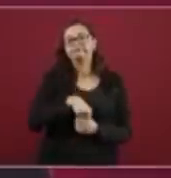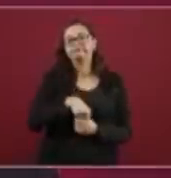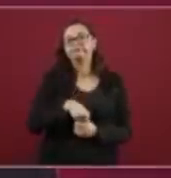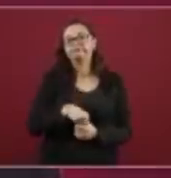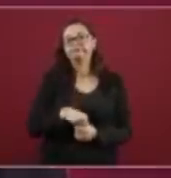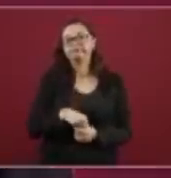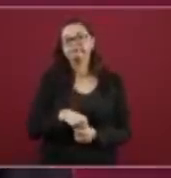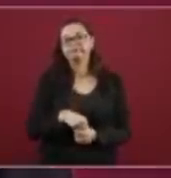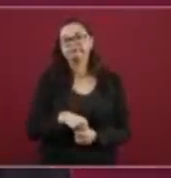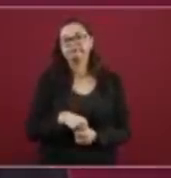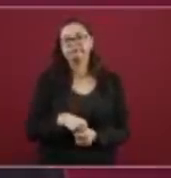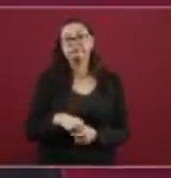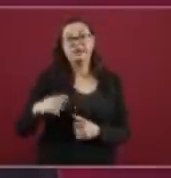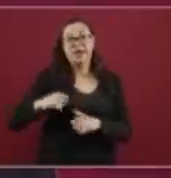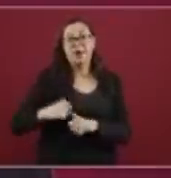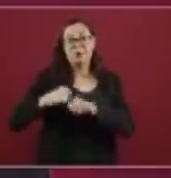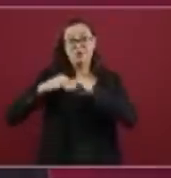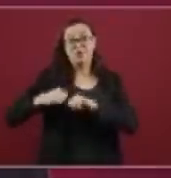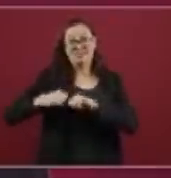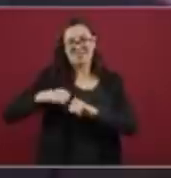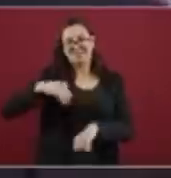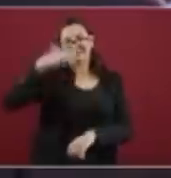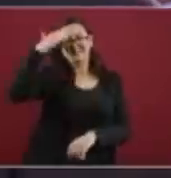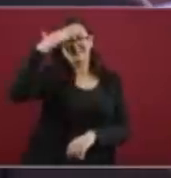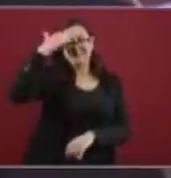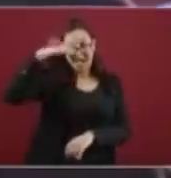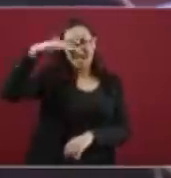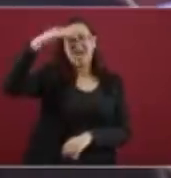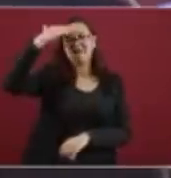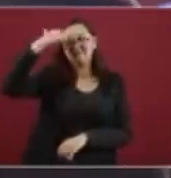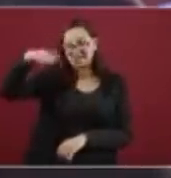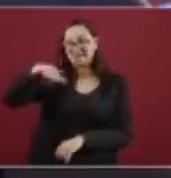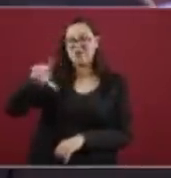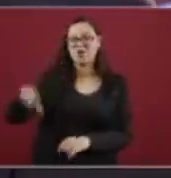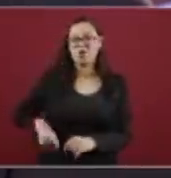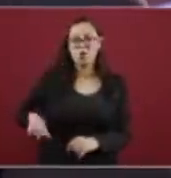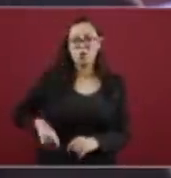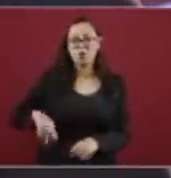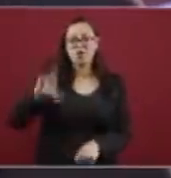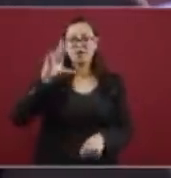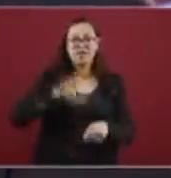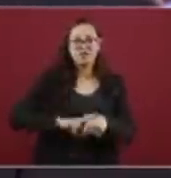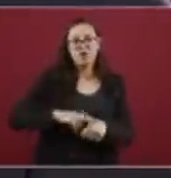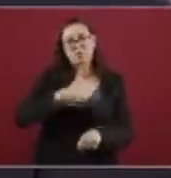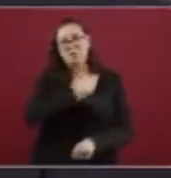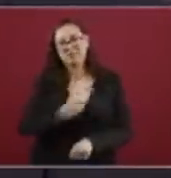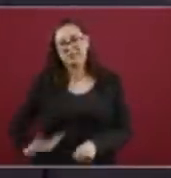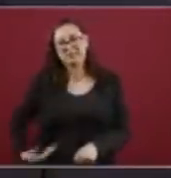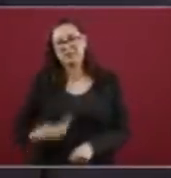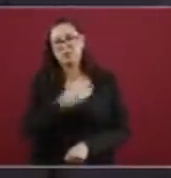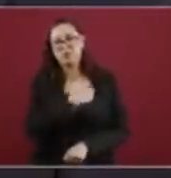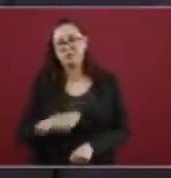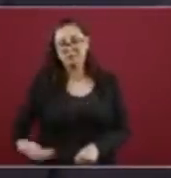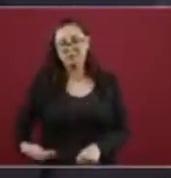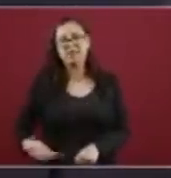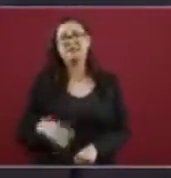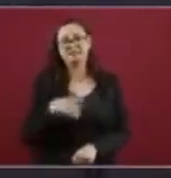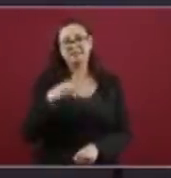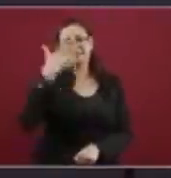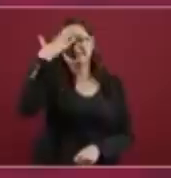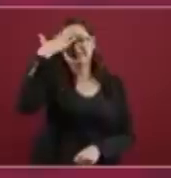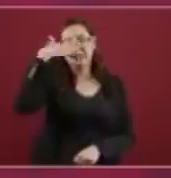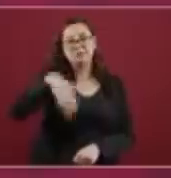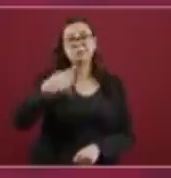se quedaba nada más arriba, lo sabían los gobernadores y los presidentes municipales, no informaban, y lo digo